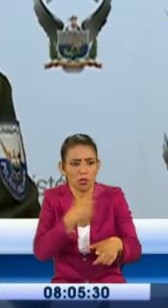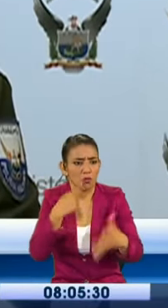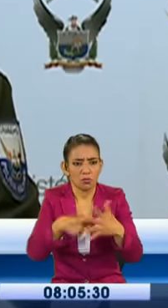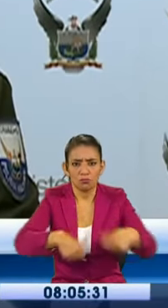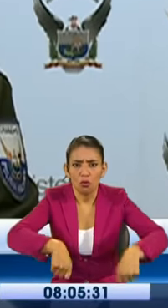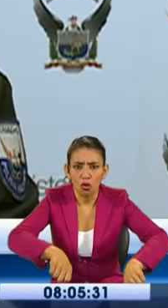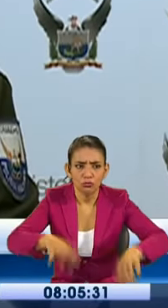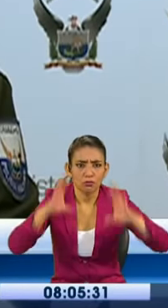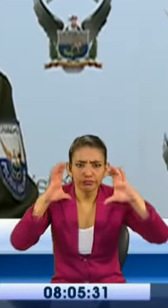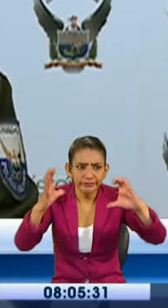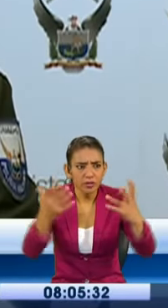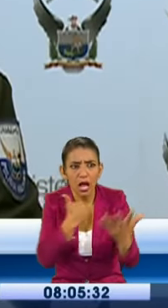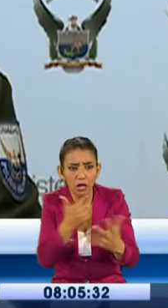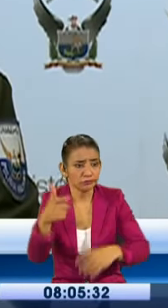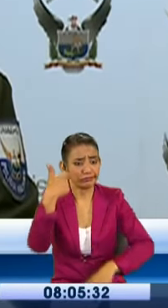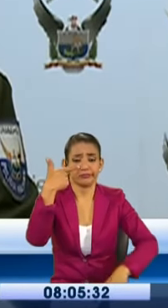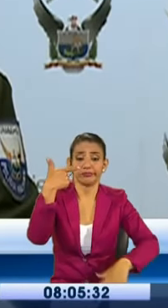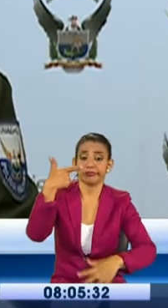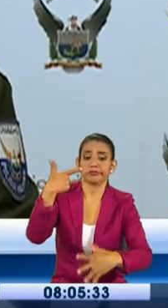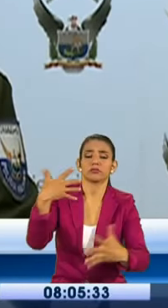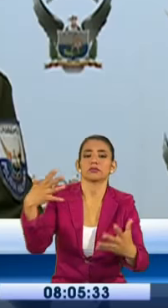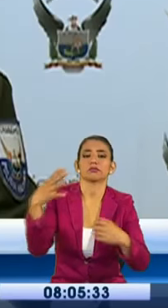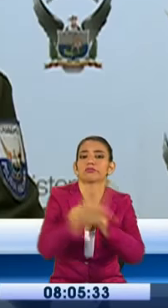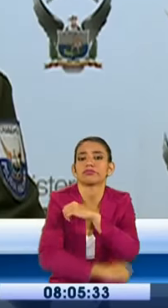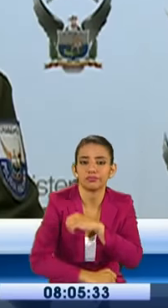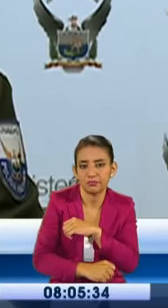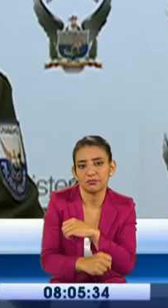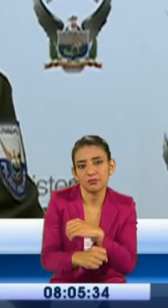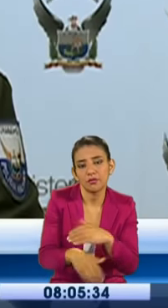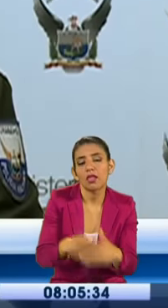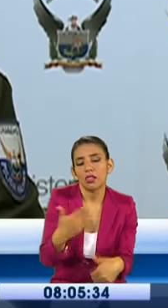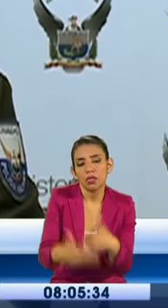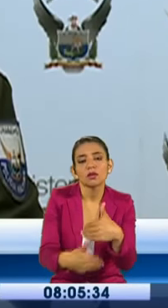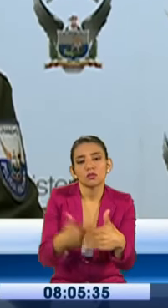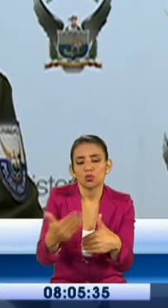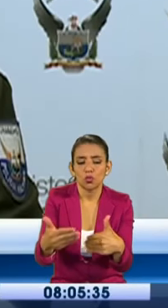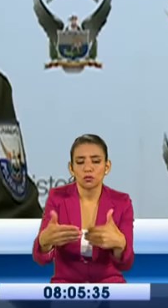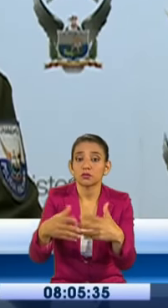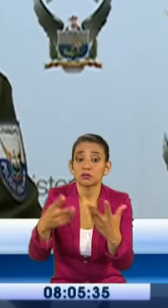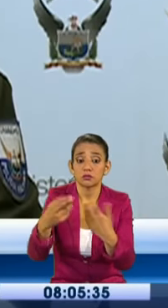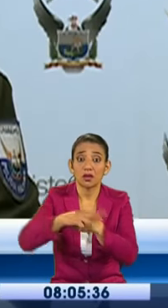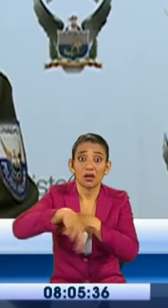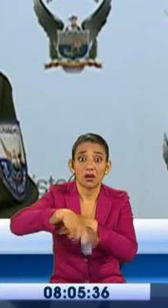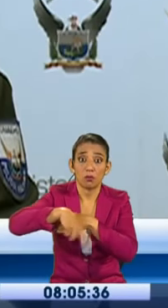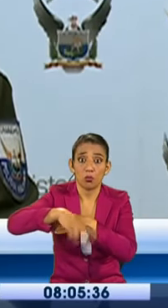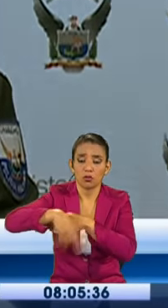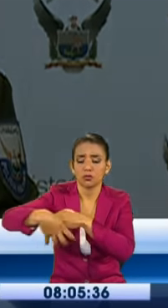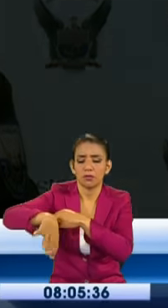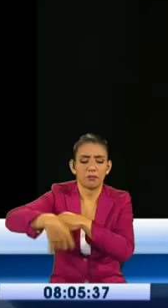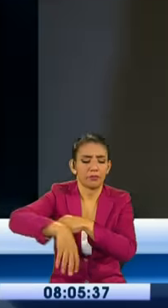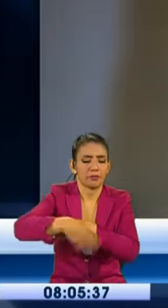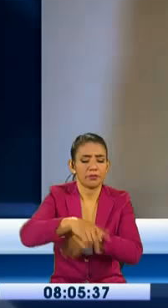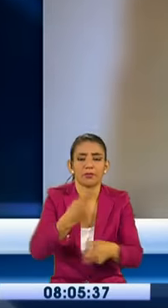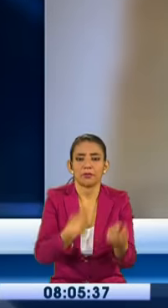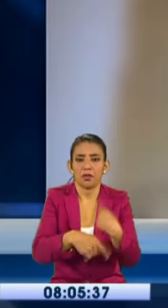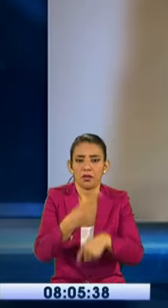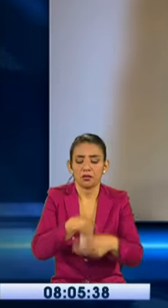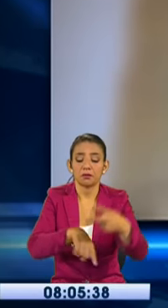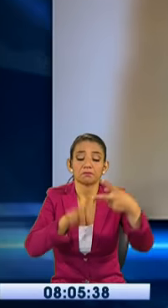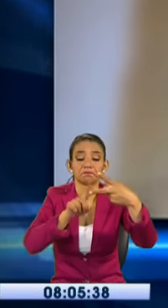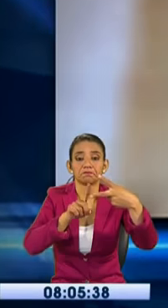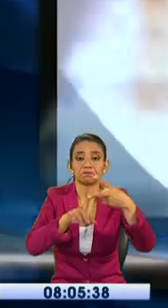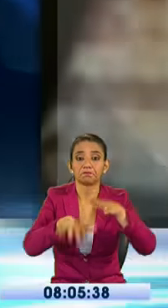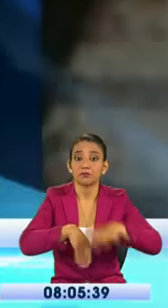y sustraerse los vehículos de carga pesada para luego posteriormente desmantelar los mismos y vender los repuestos. Eslabón